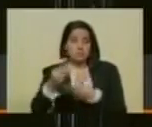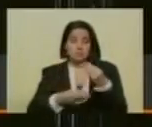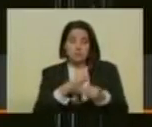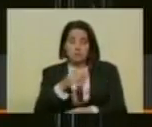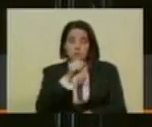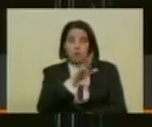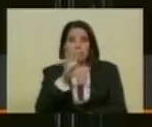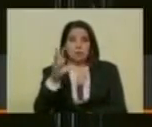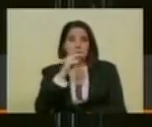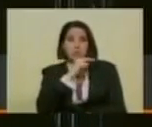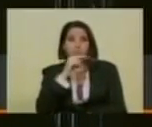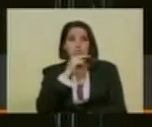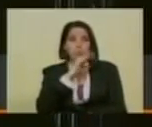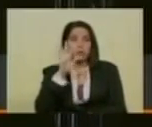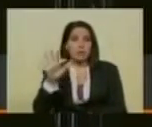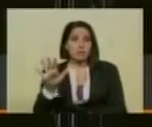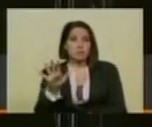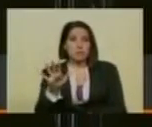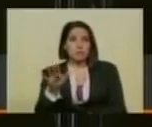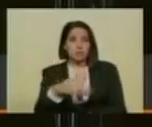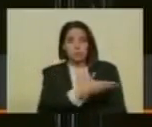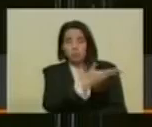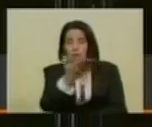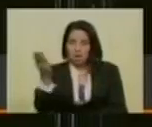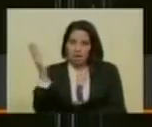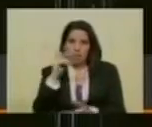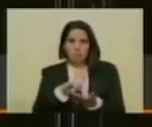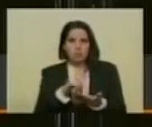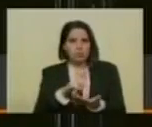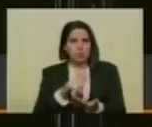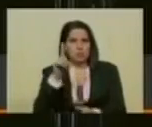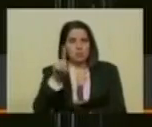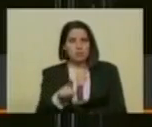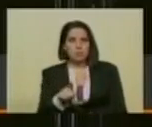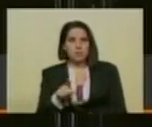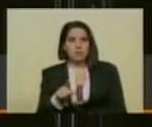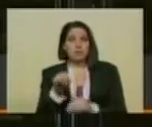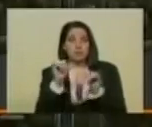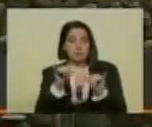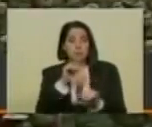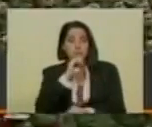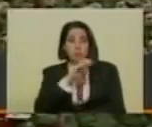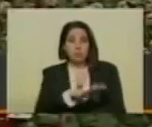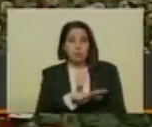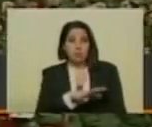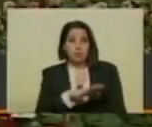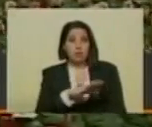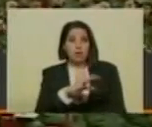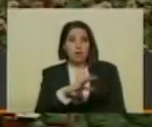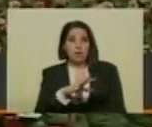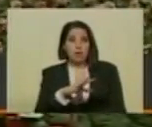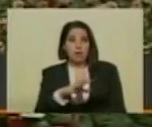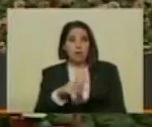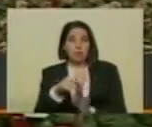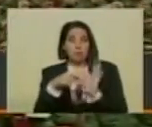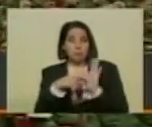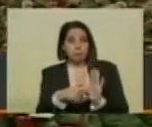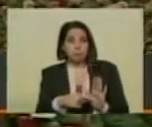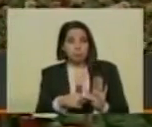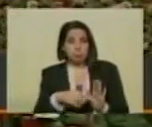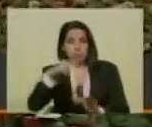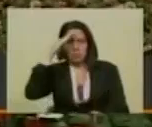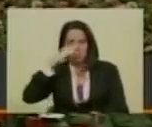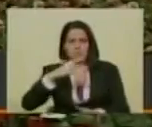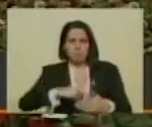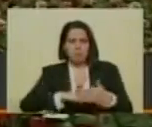15 de octubre. Ustedes son protagonistas también de esa historia. El Plan República fue protagonista de